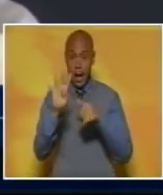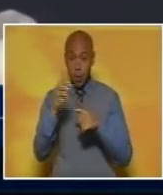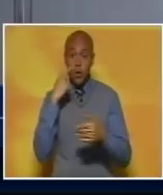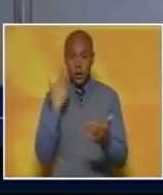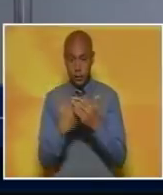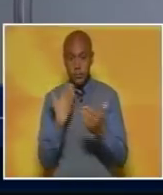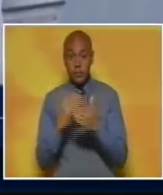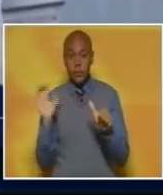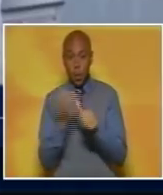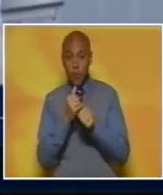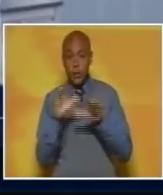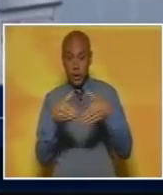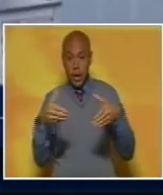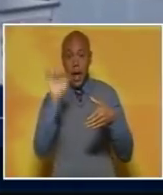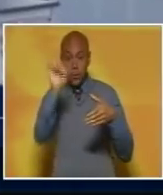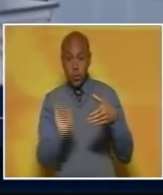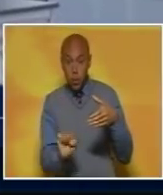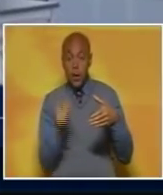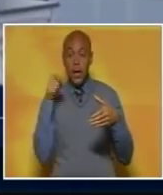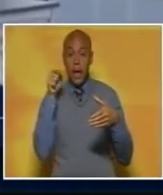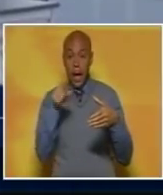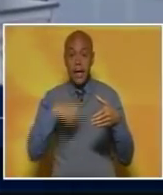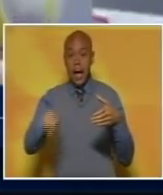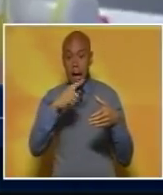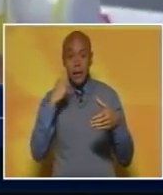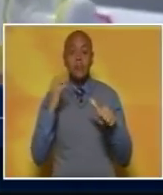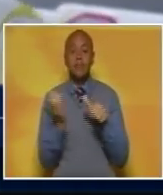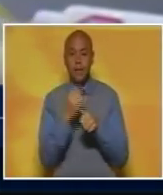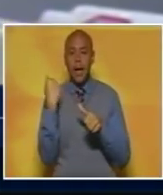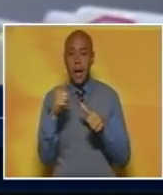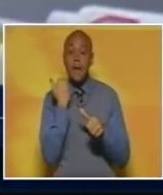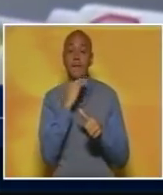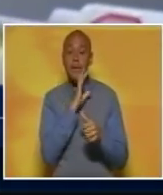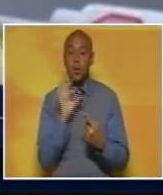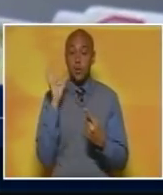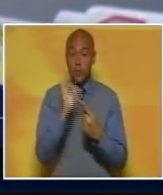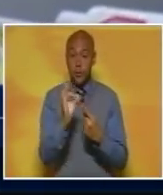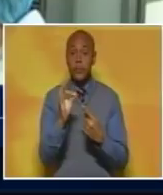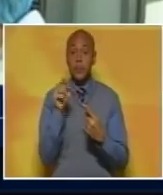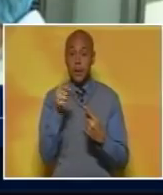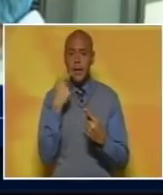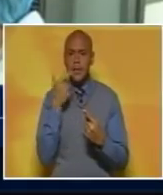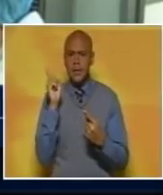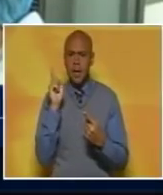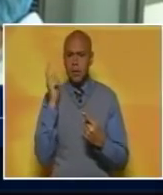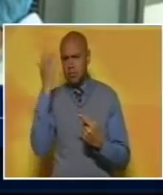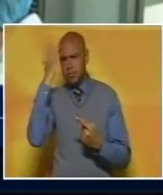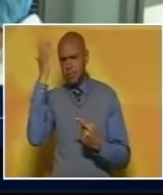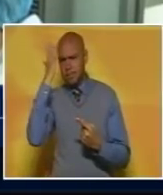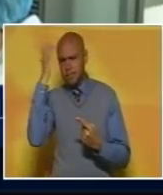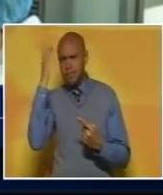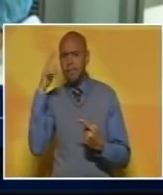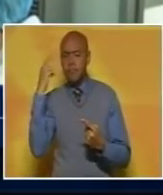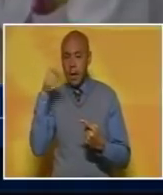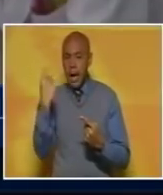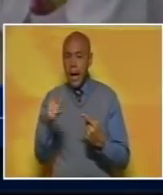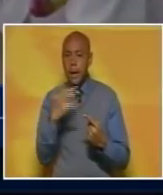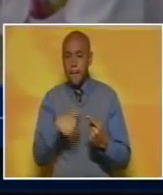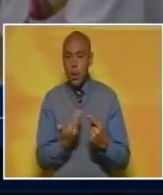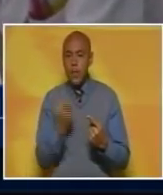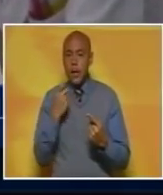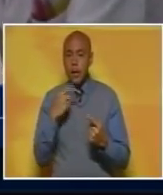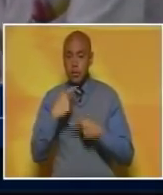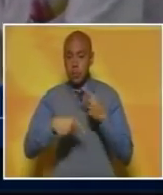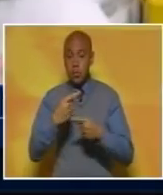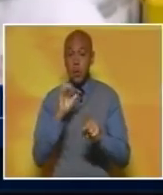confirmados en la provincia sureña de Cantón se produjeron de esa forma. Hasta el momento existían sospechas de esta posibilidad de transmisión,